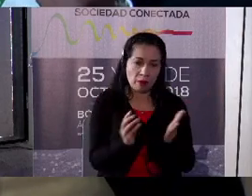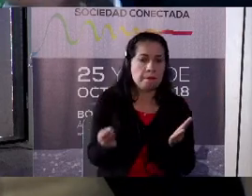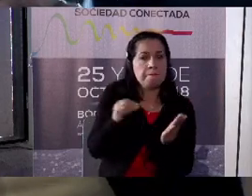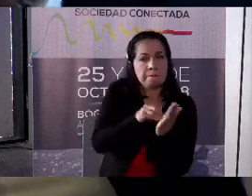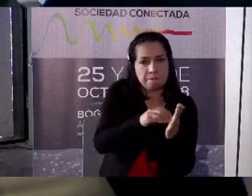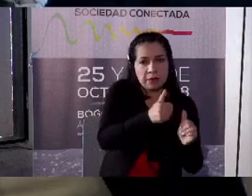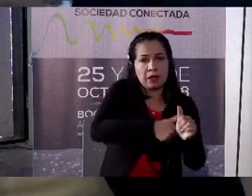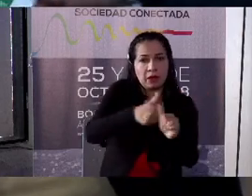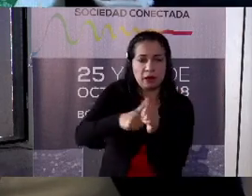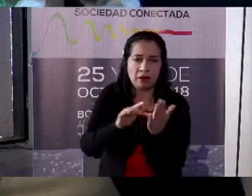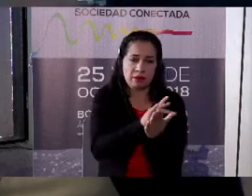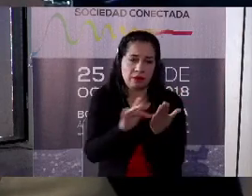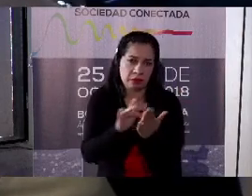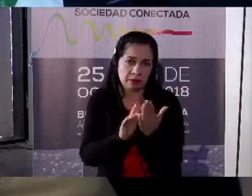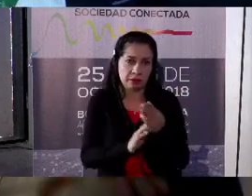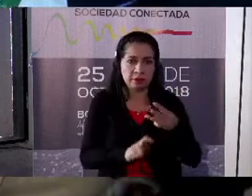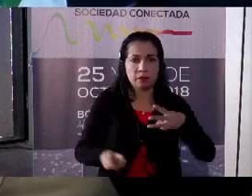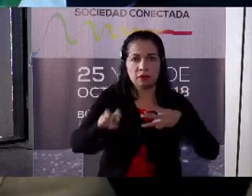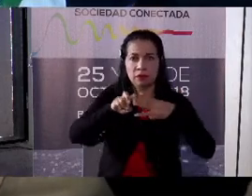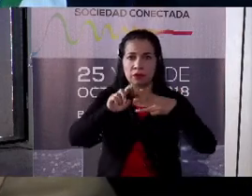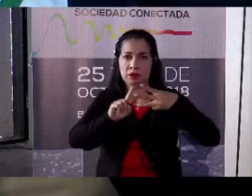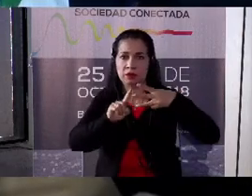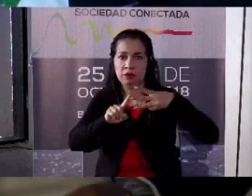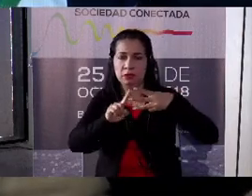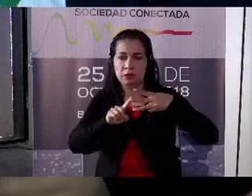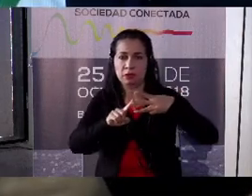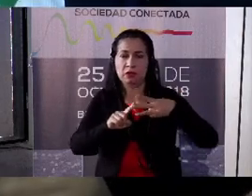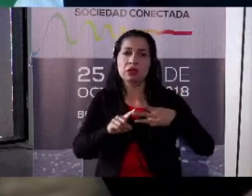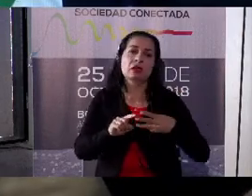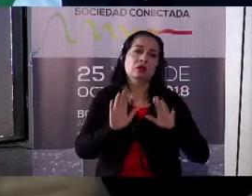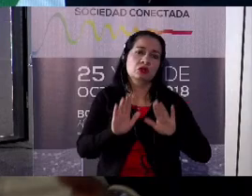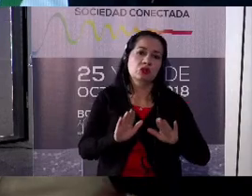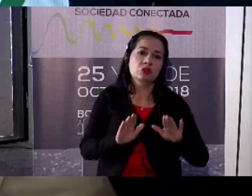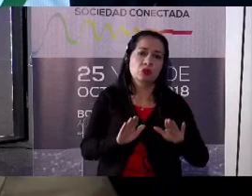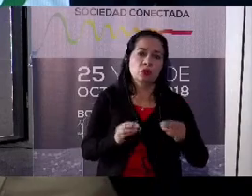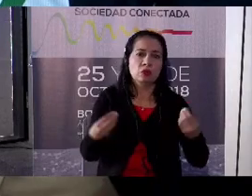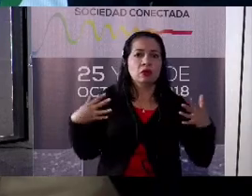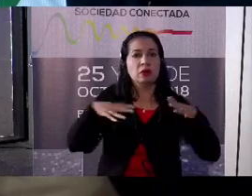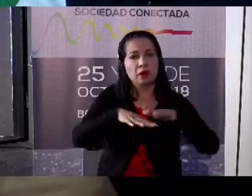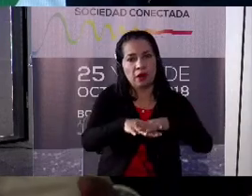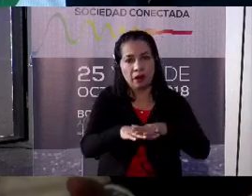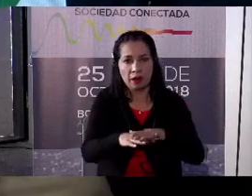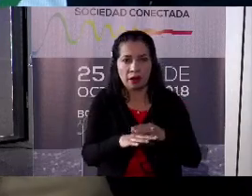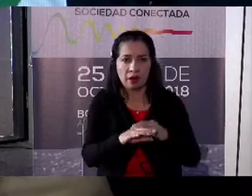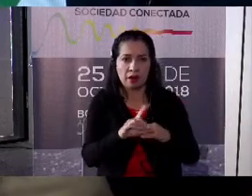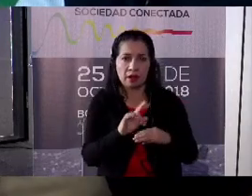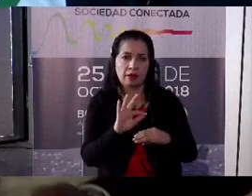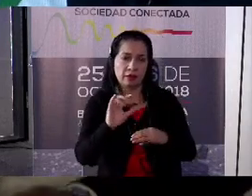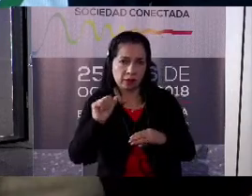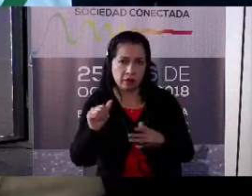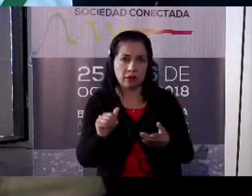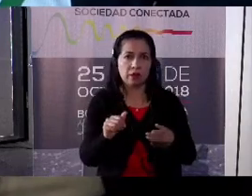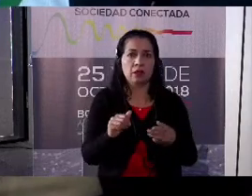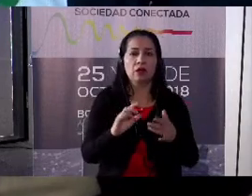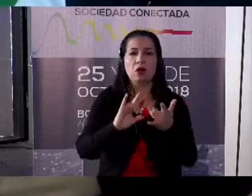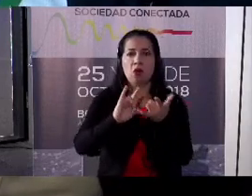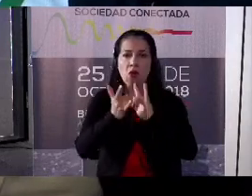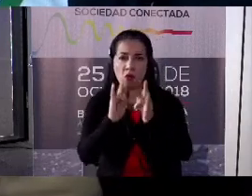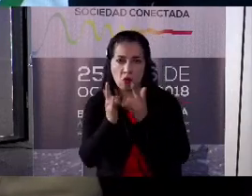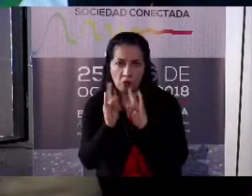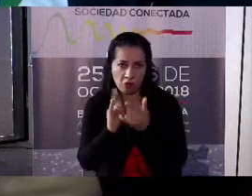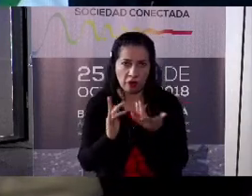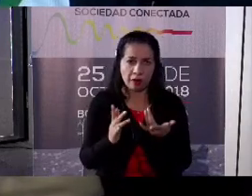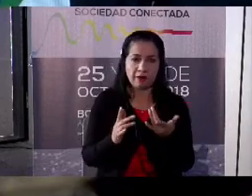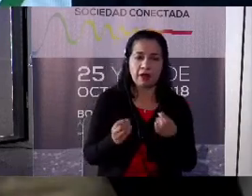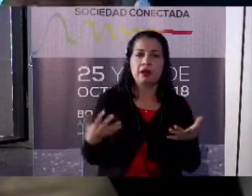dispositivos en el segundo nivel utilizamos las redes y LTE y elt para enterprises las redes WiFi las redes eh